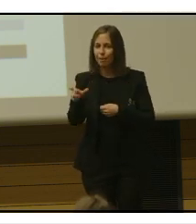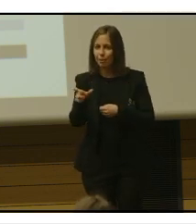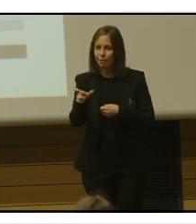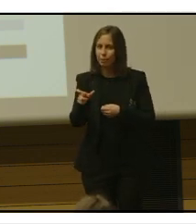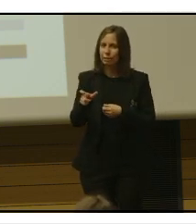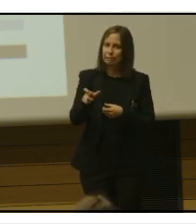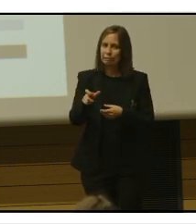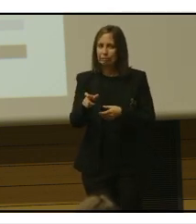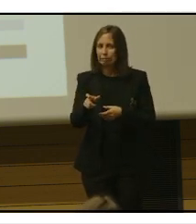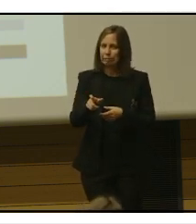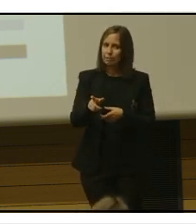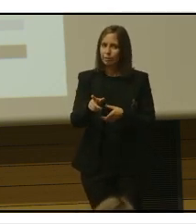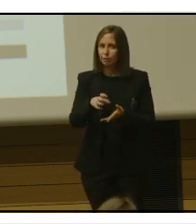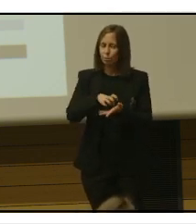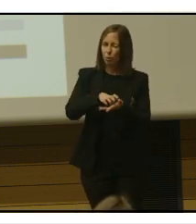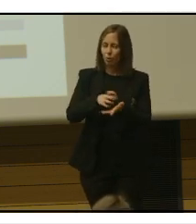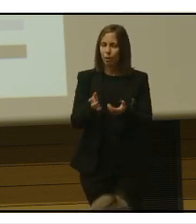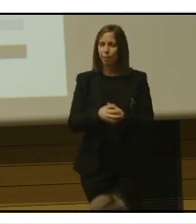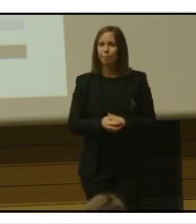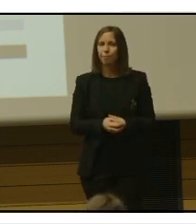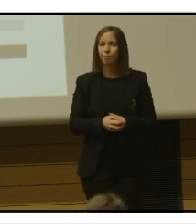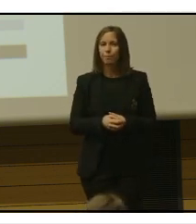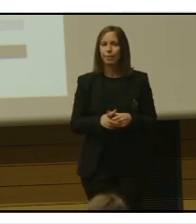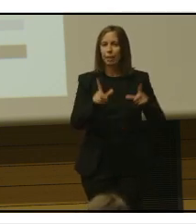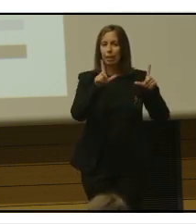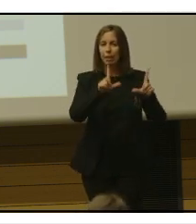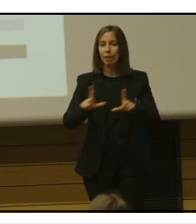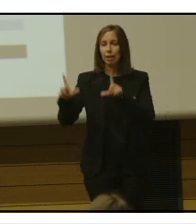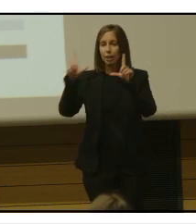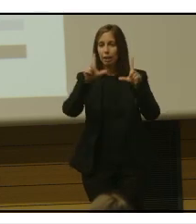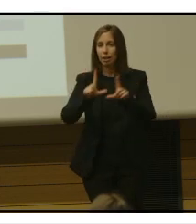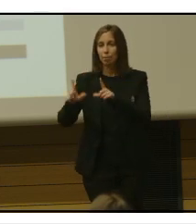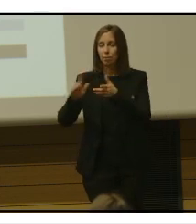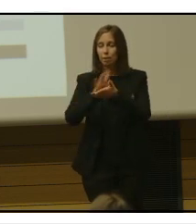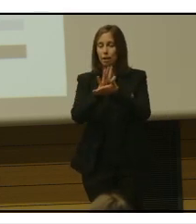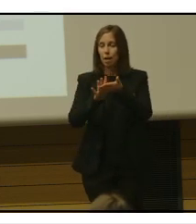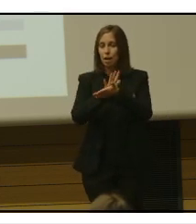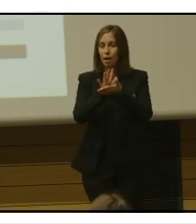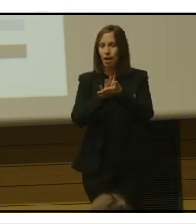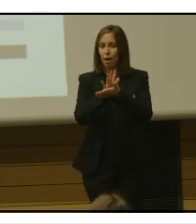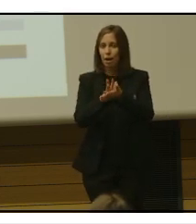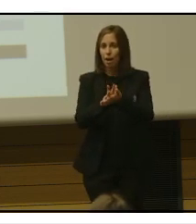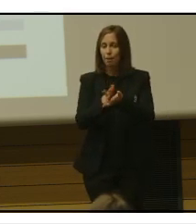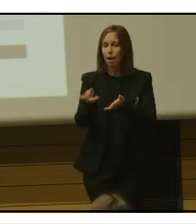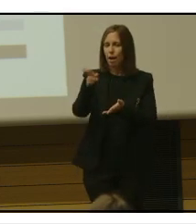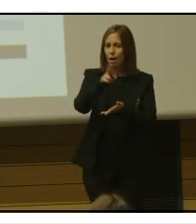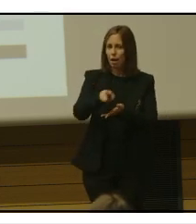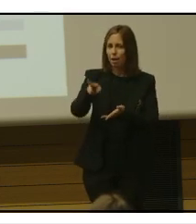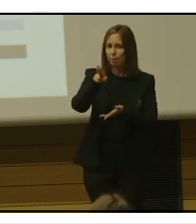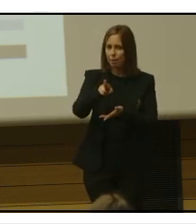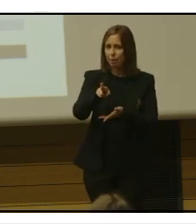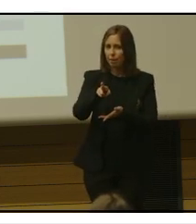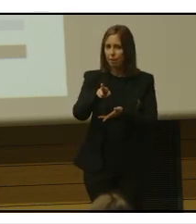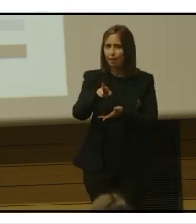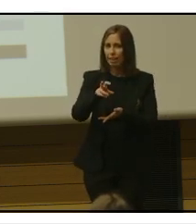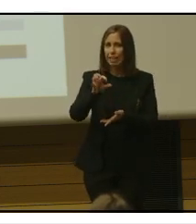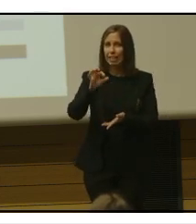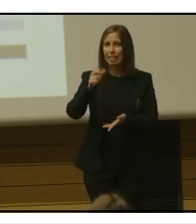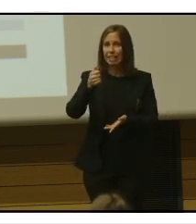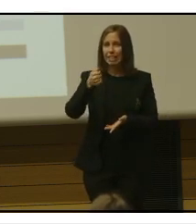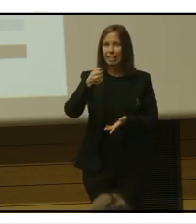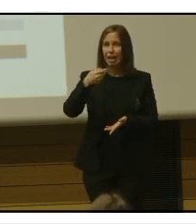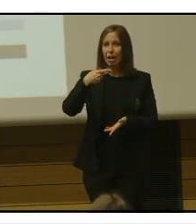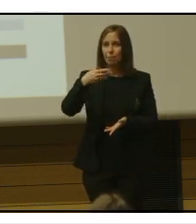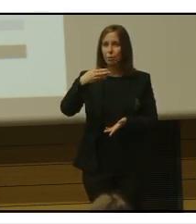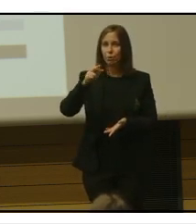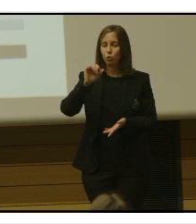nerviosos. Veréis que en las próximas diapositivas os voy a hablar varias veces del Surgeon General. El Surgeon General